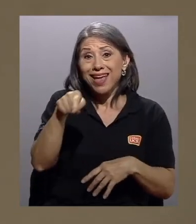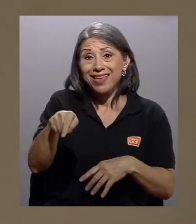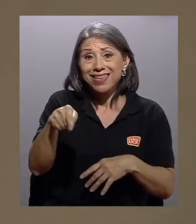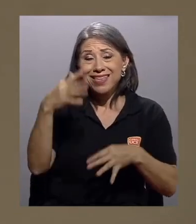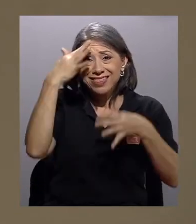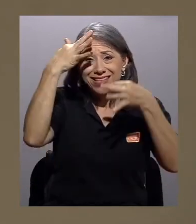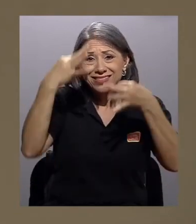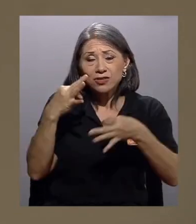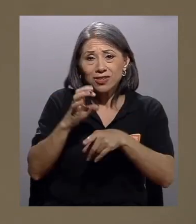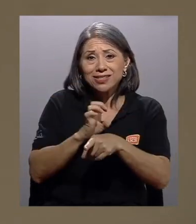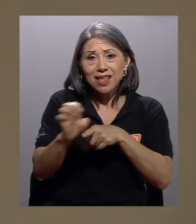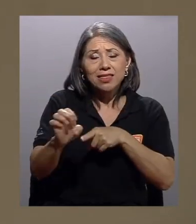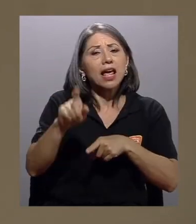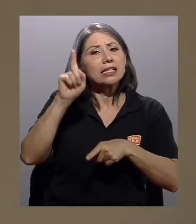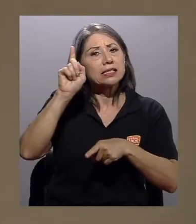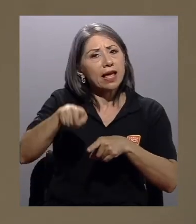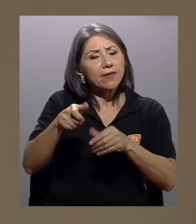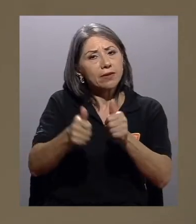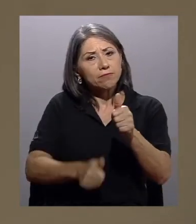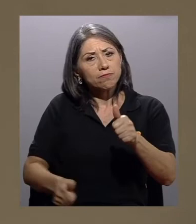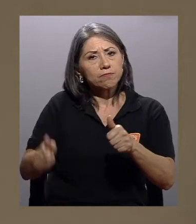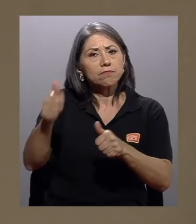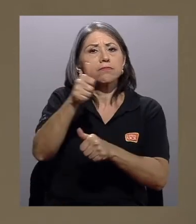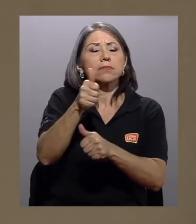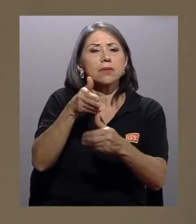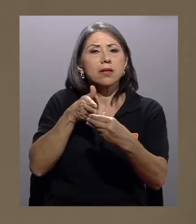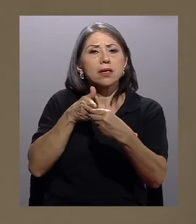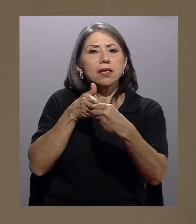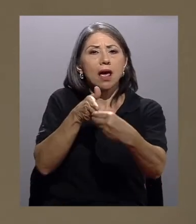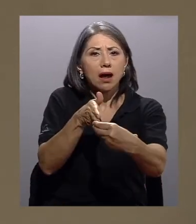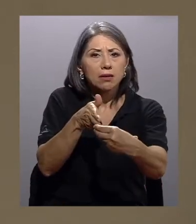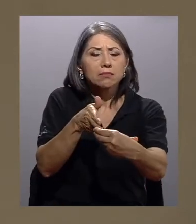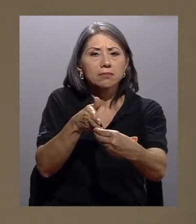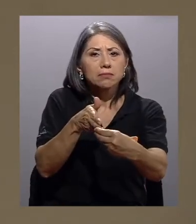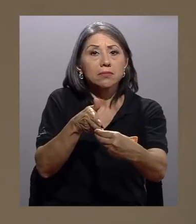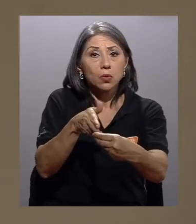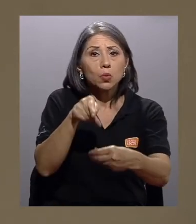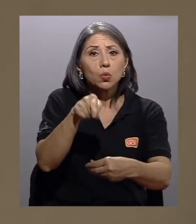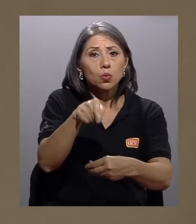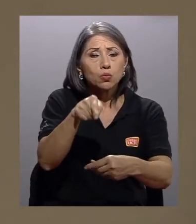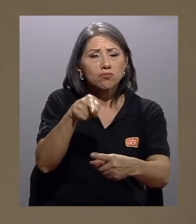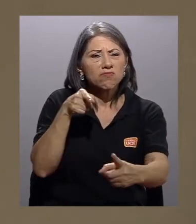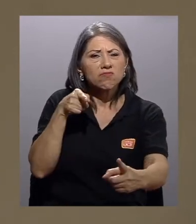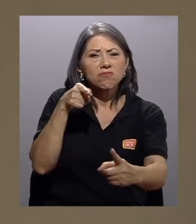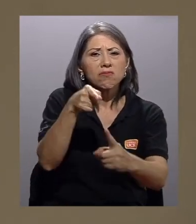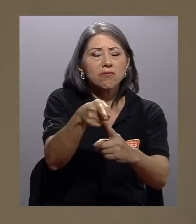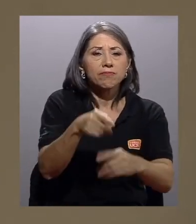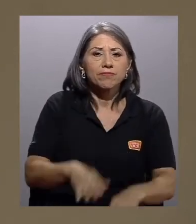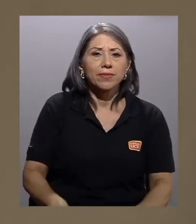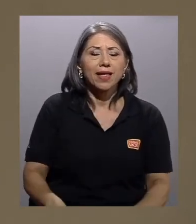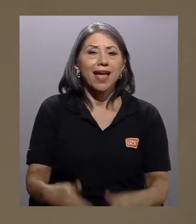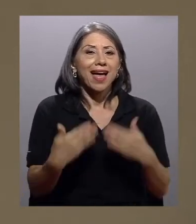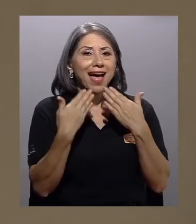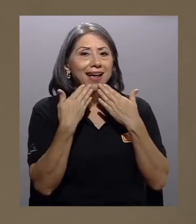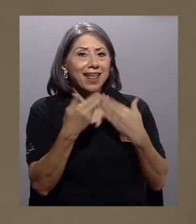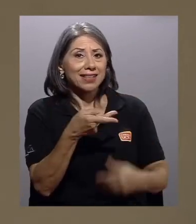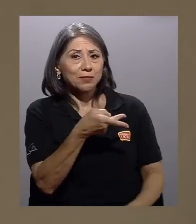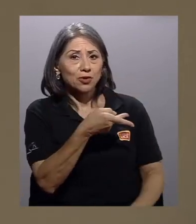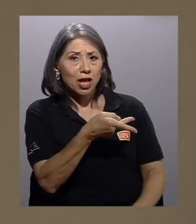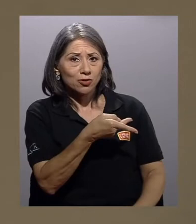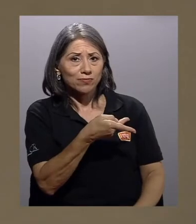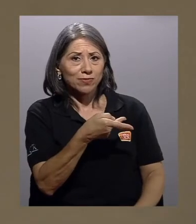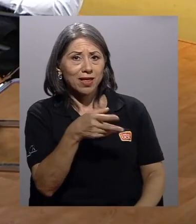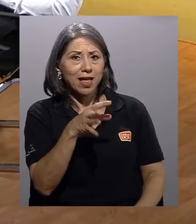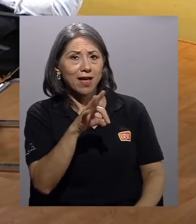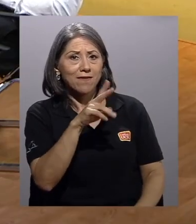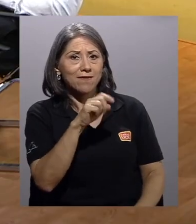decisiones éticas son las que deben de guiar de alguna manera esa toma y esos caminos a seguir. Agradecemos a